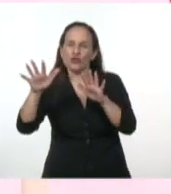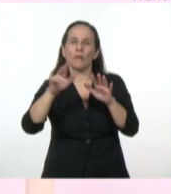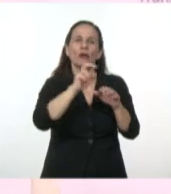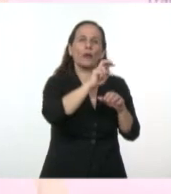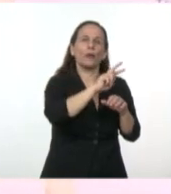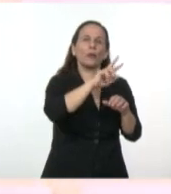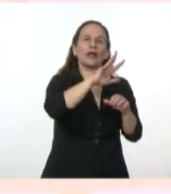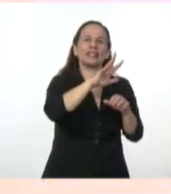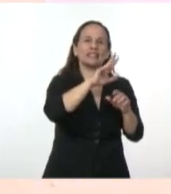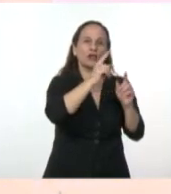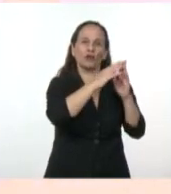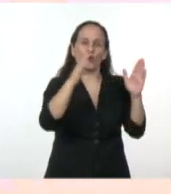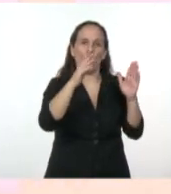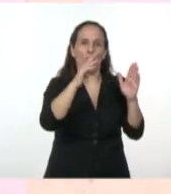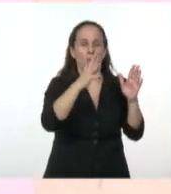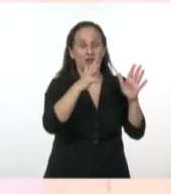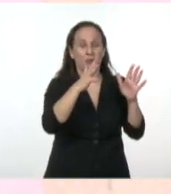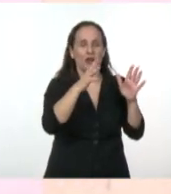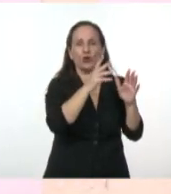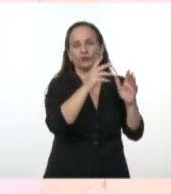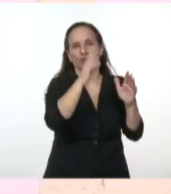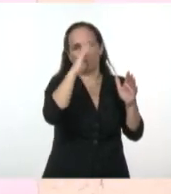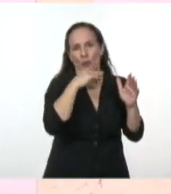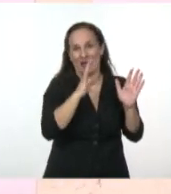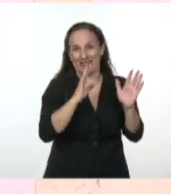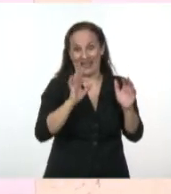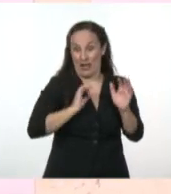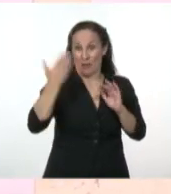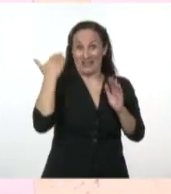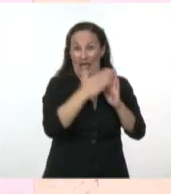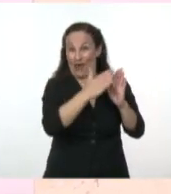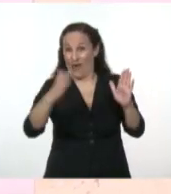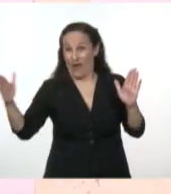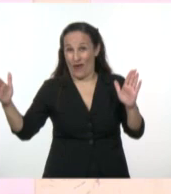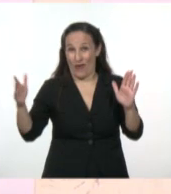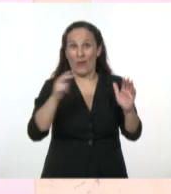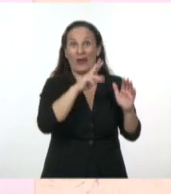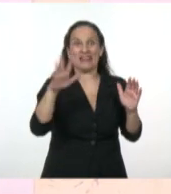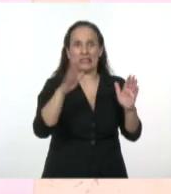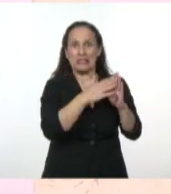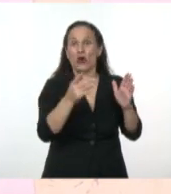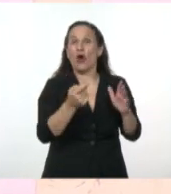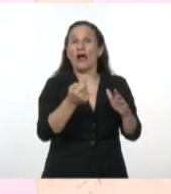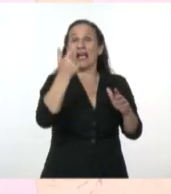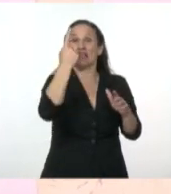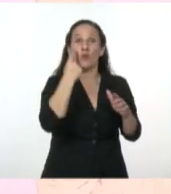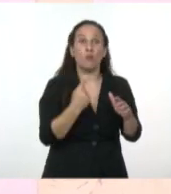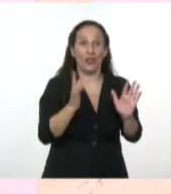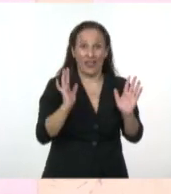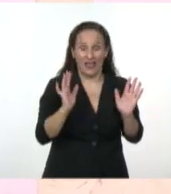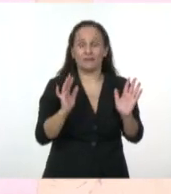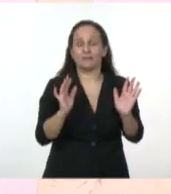femicidios por mes durante el 2019, que es un montón. Sí. Es una barbaridad. Es casi uno por día. 200,